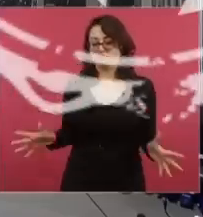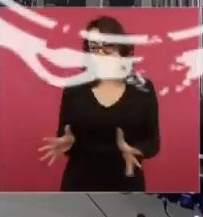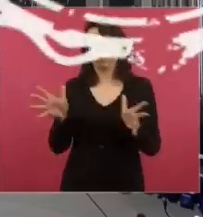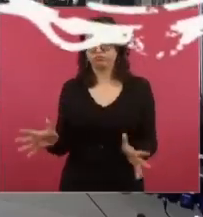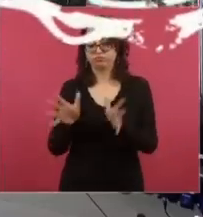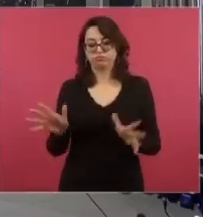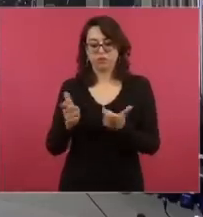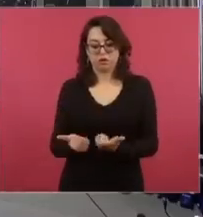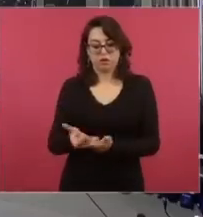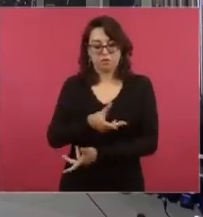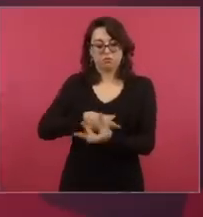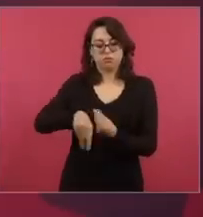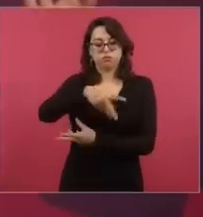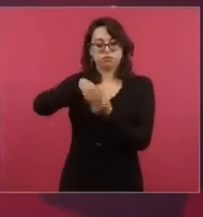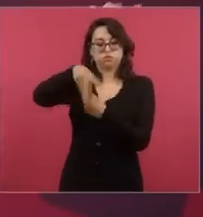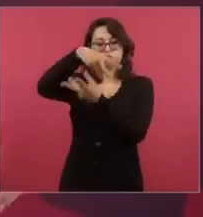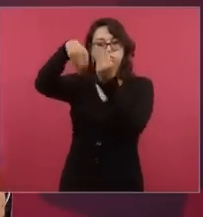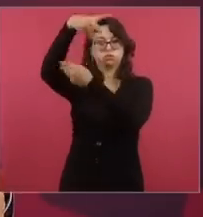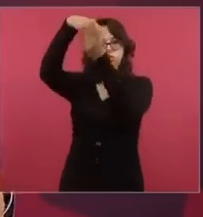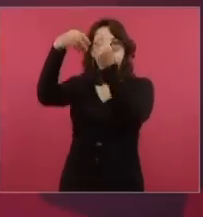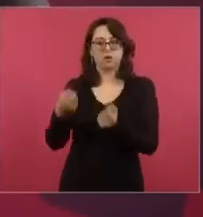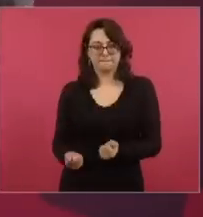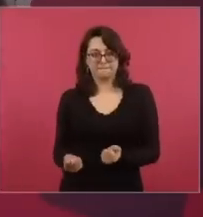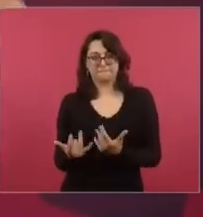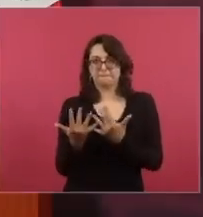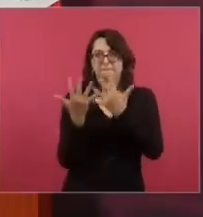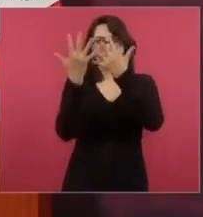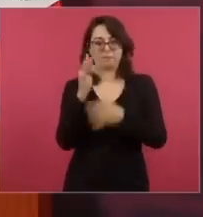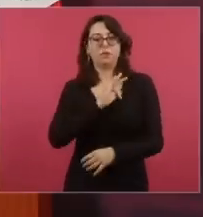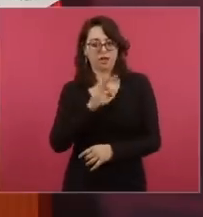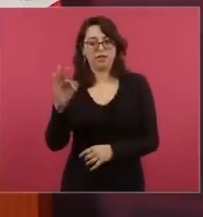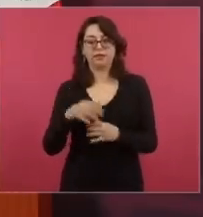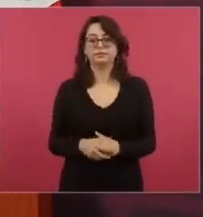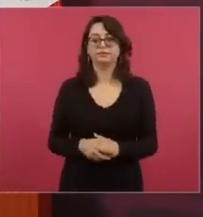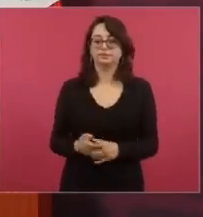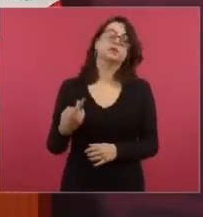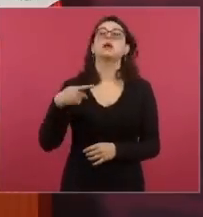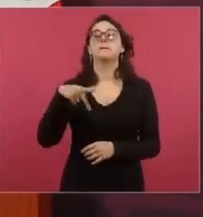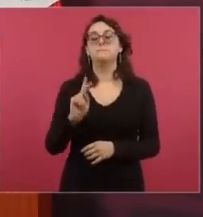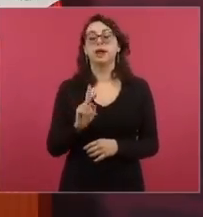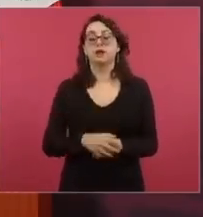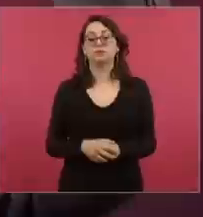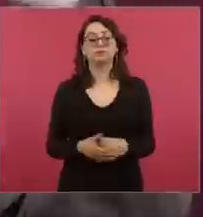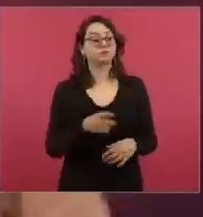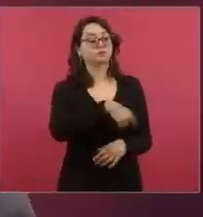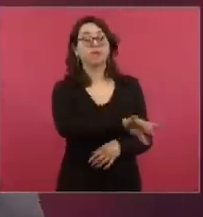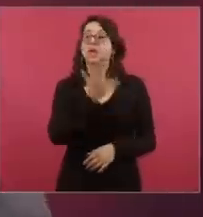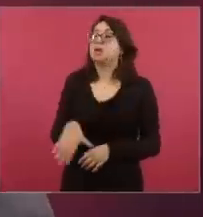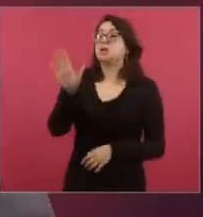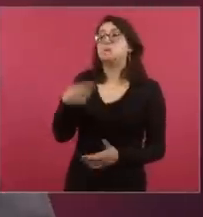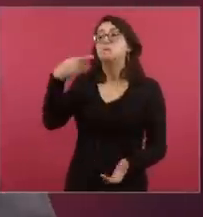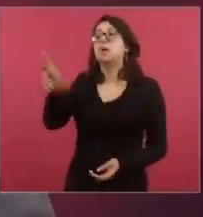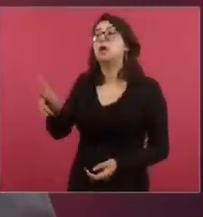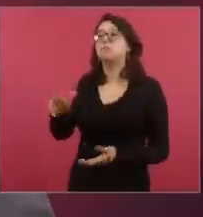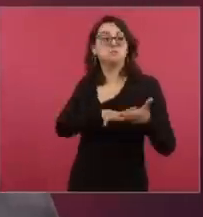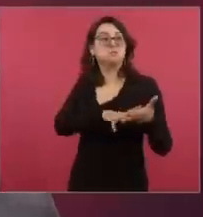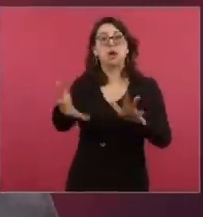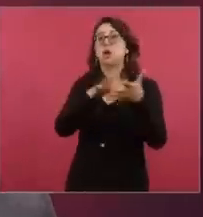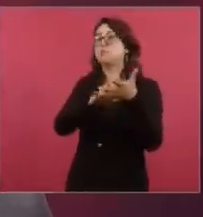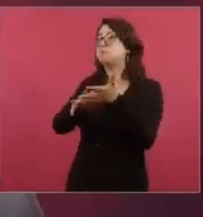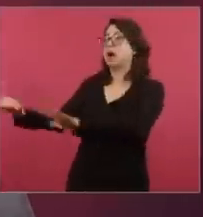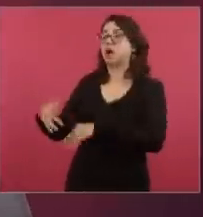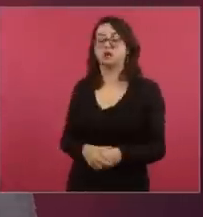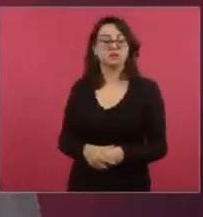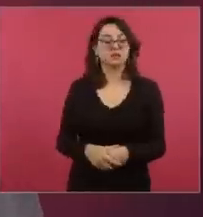Y bueno, nos van a decir, ¿y qué pasa con la violencia? Pero la violencia, como ahorita nos pueden decir, y los libros. Esta noche